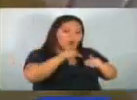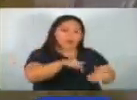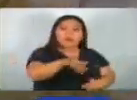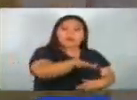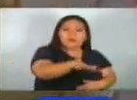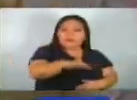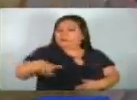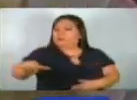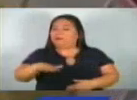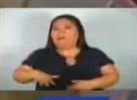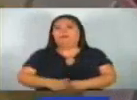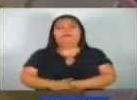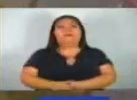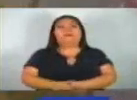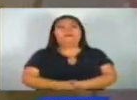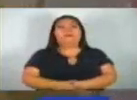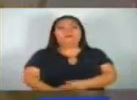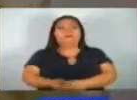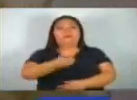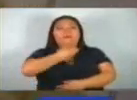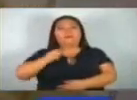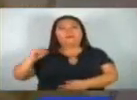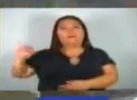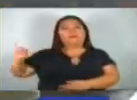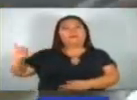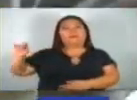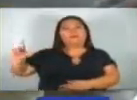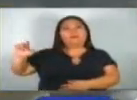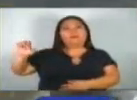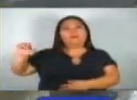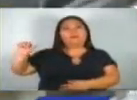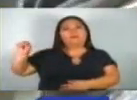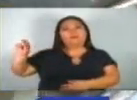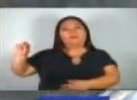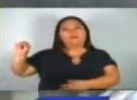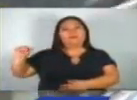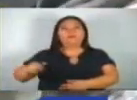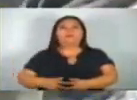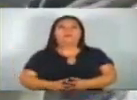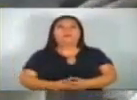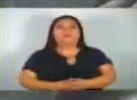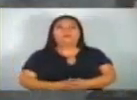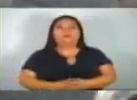sectores del país. Un reporte de Iliana Leiva para Noticiero Hechos.